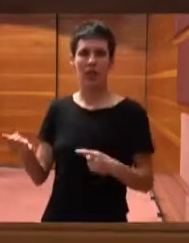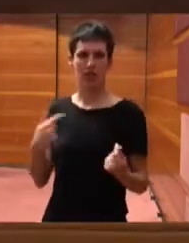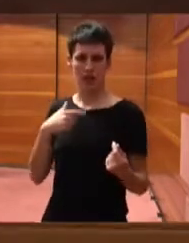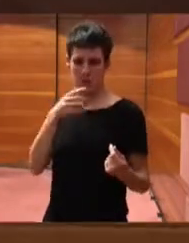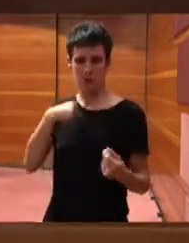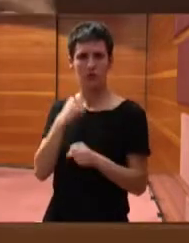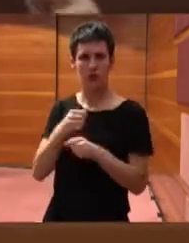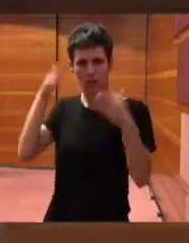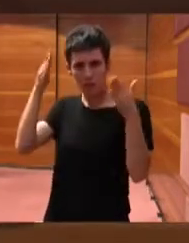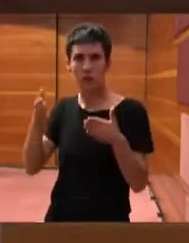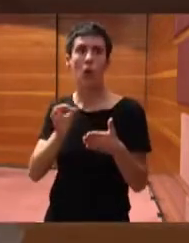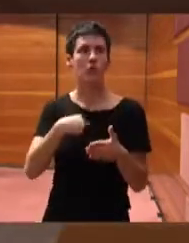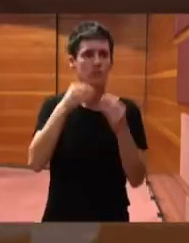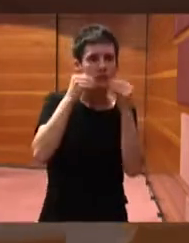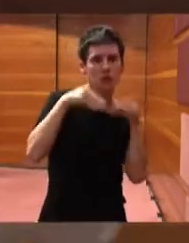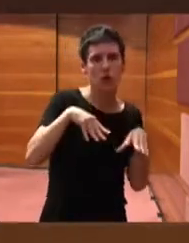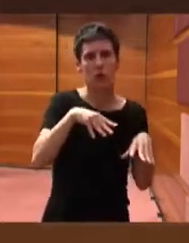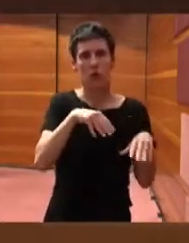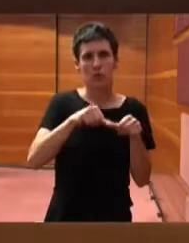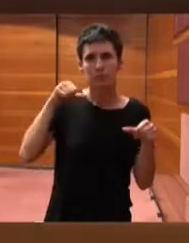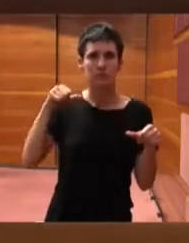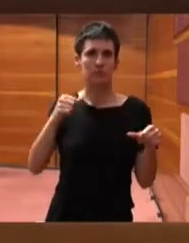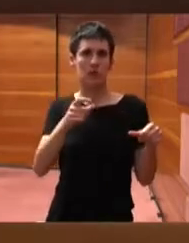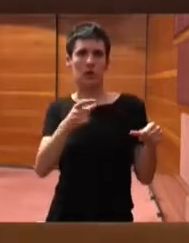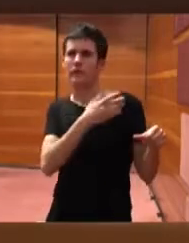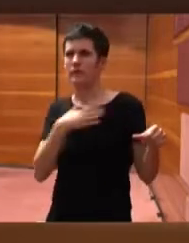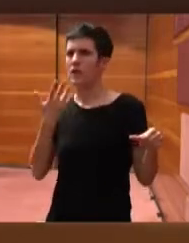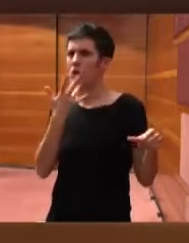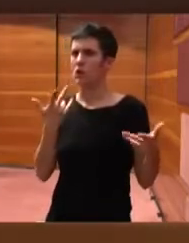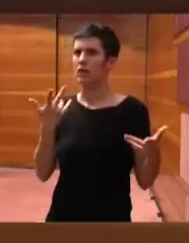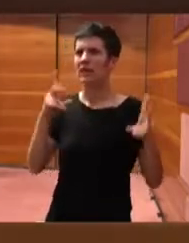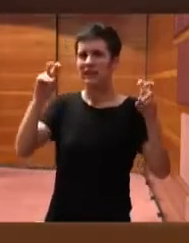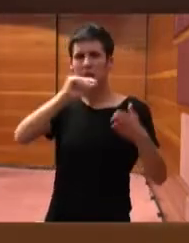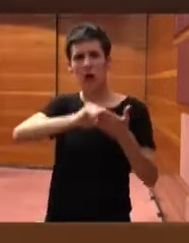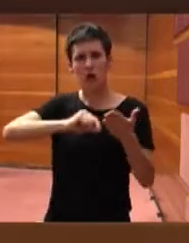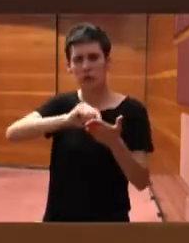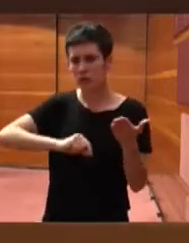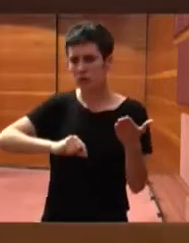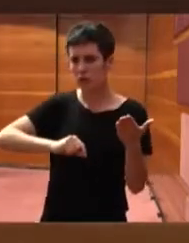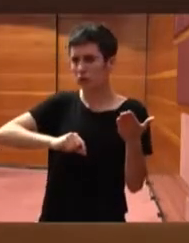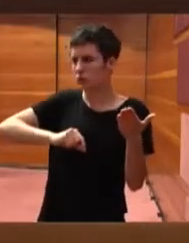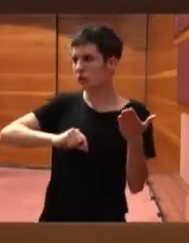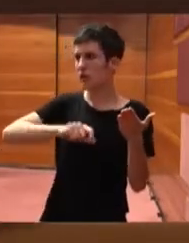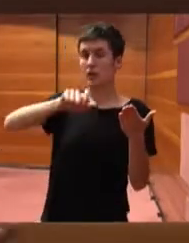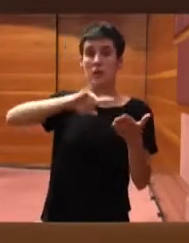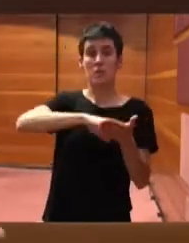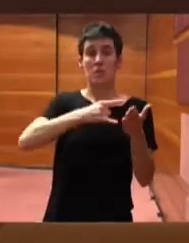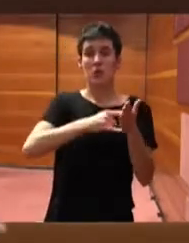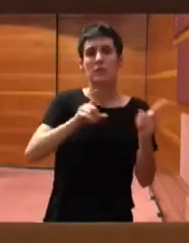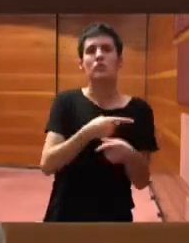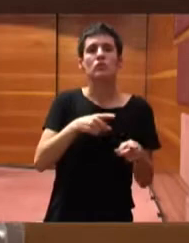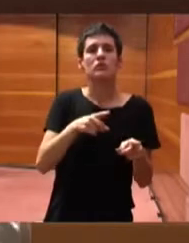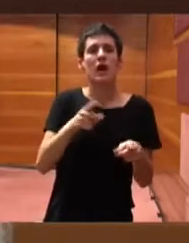de esta parte lo que me interesa es un histórico, y me interesa además conocer, vía contratación, a quién se está contratando para los programas de música y